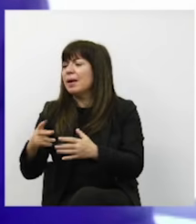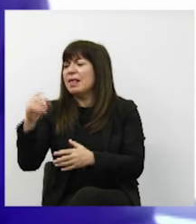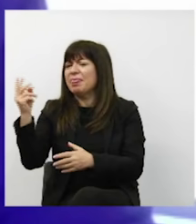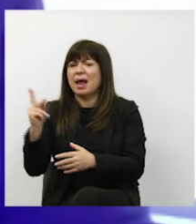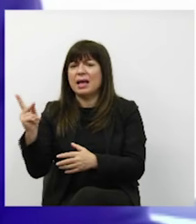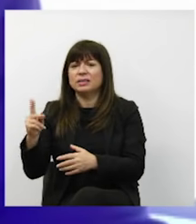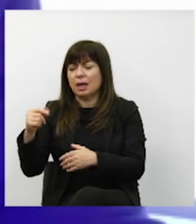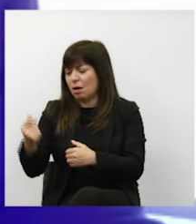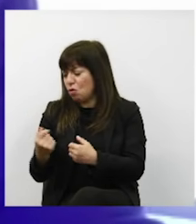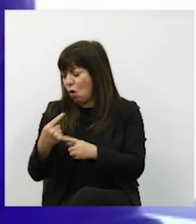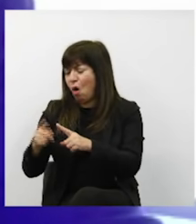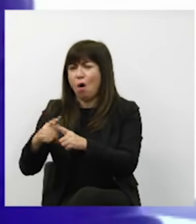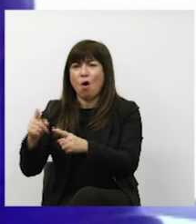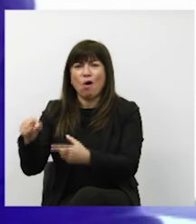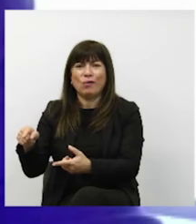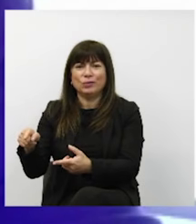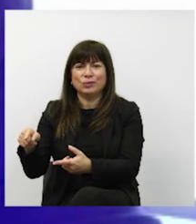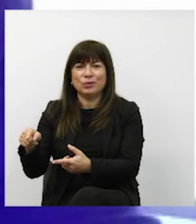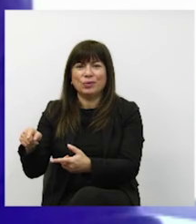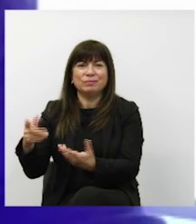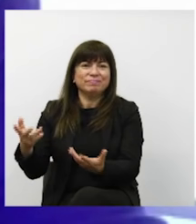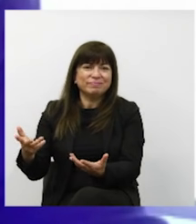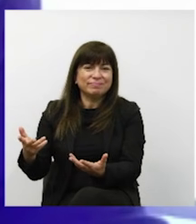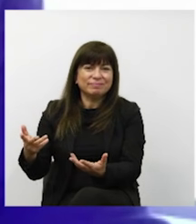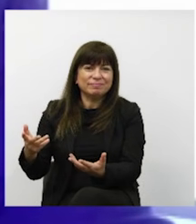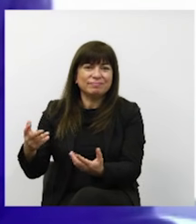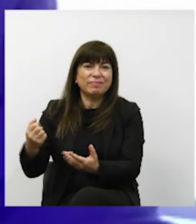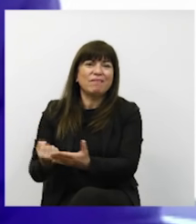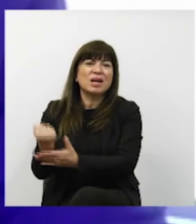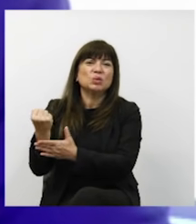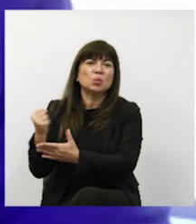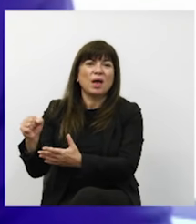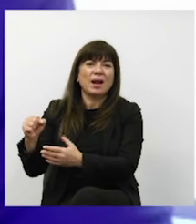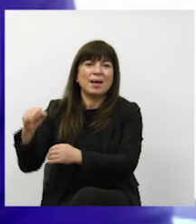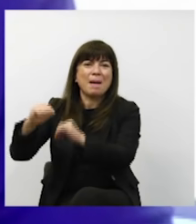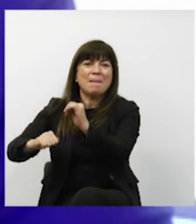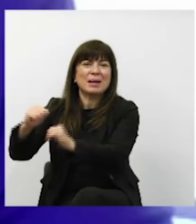de este país. Y los sectores más de derecha van a tratar de proteger